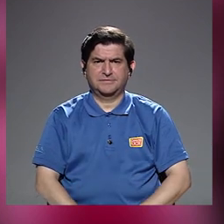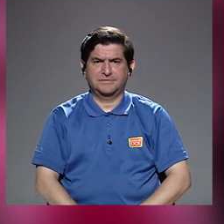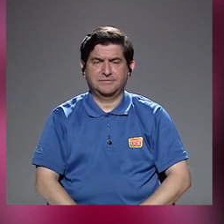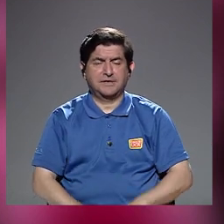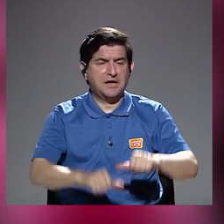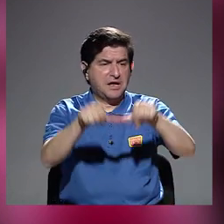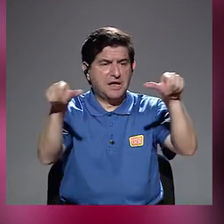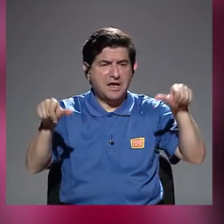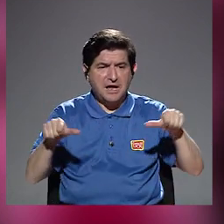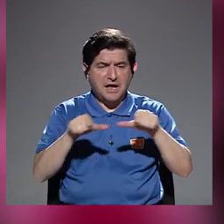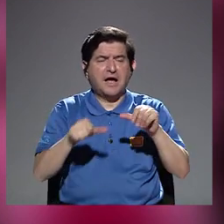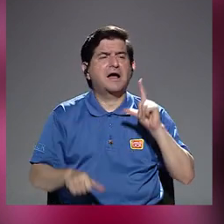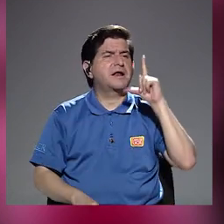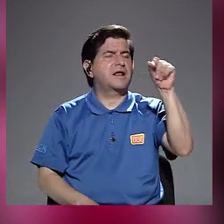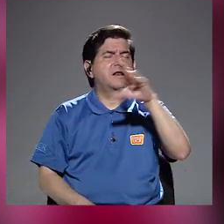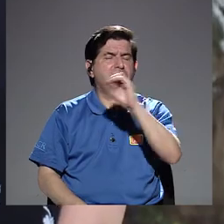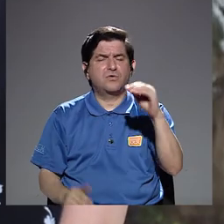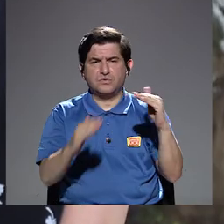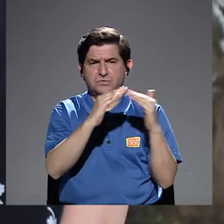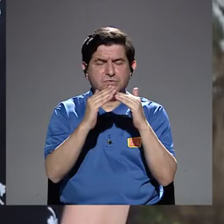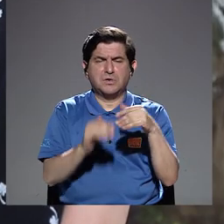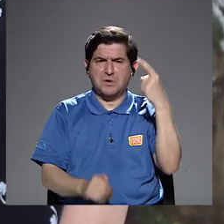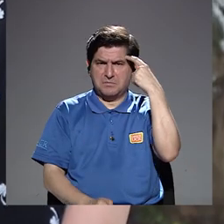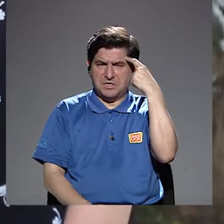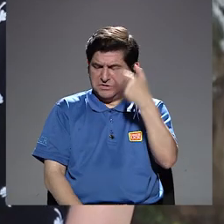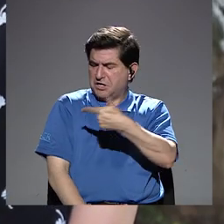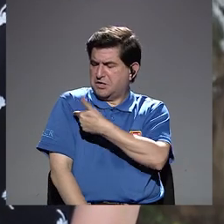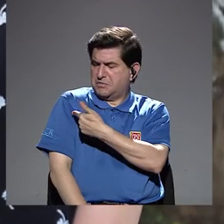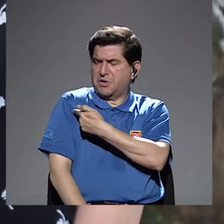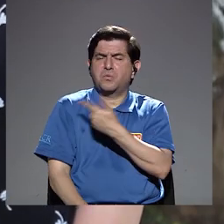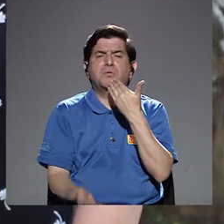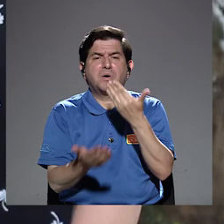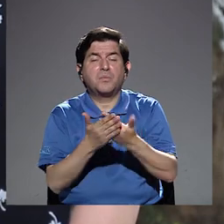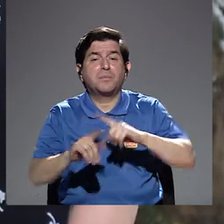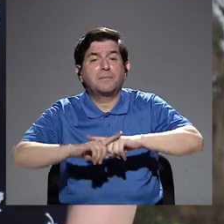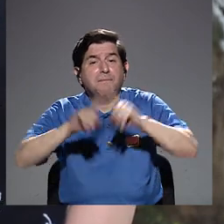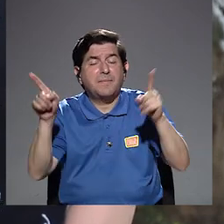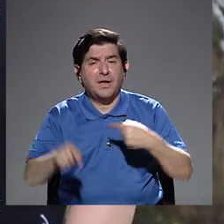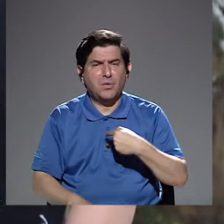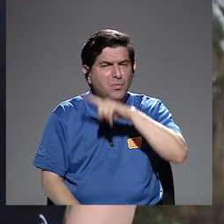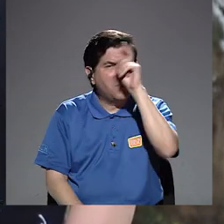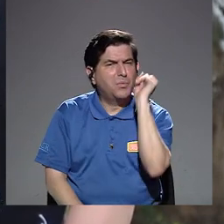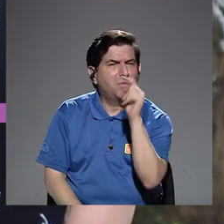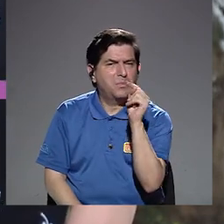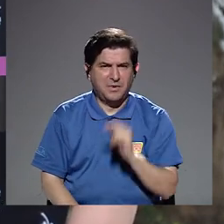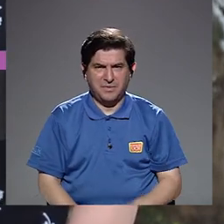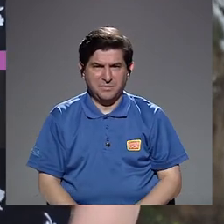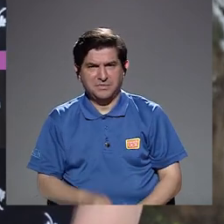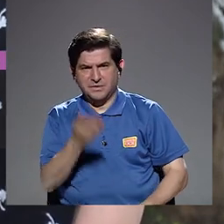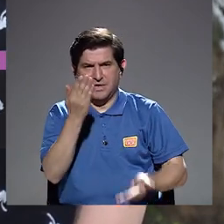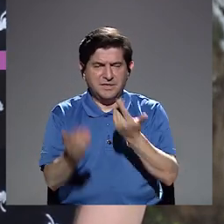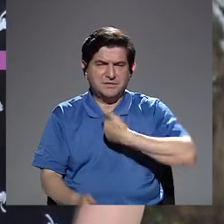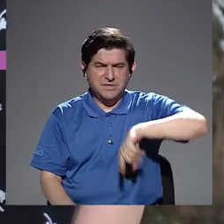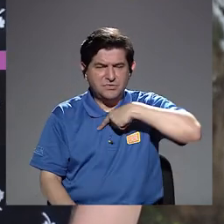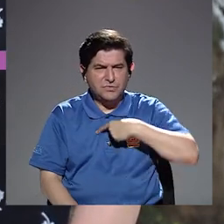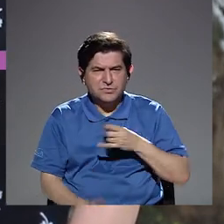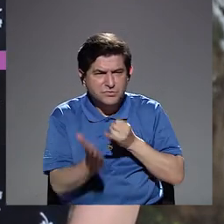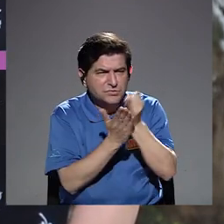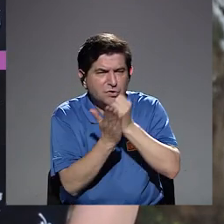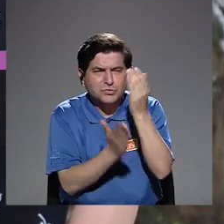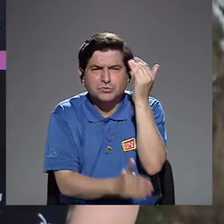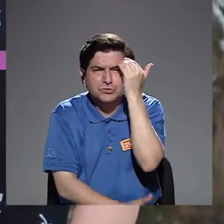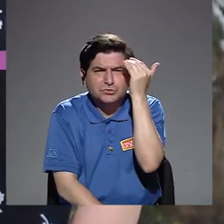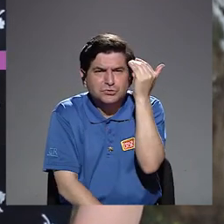tanto en el área rural como urbana, la gente piensa que la vacuna es algo bueno. Sin embargo, bueno, uno le preguntaba porque estábamos indagando